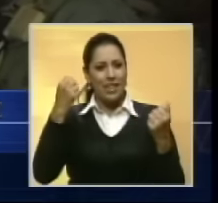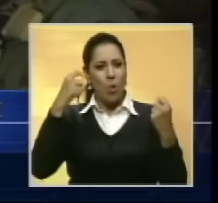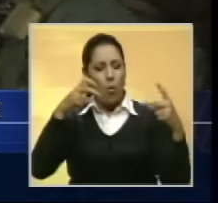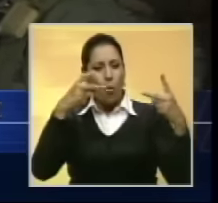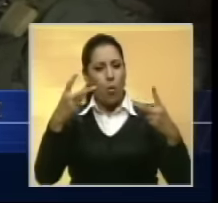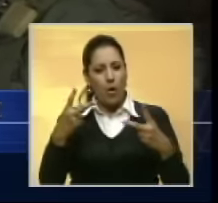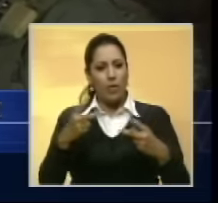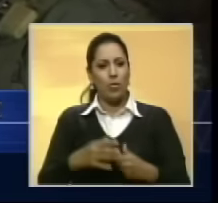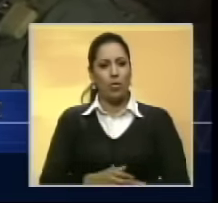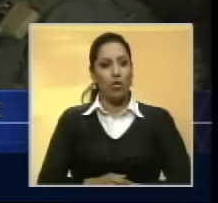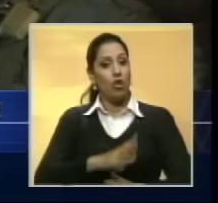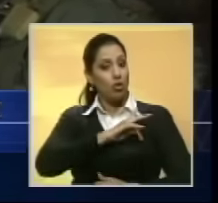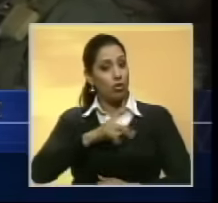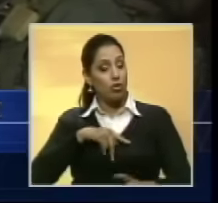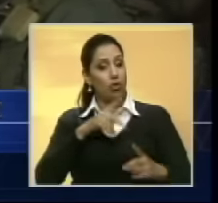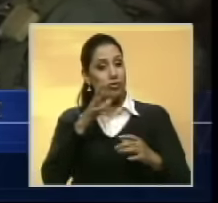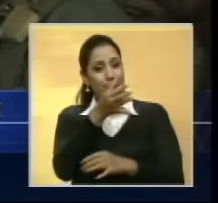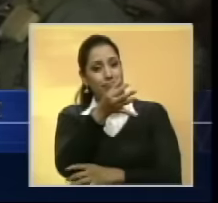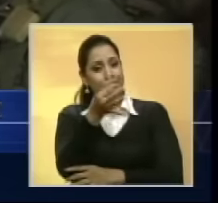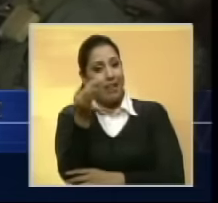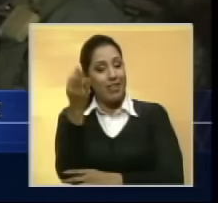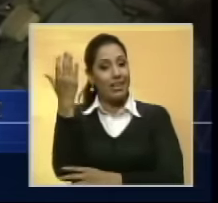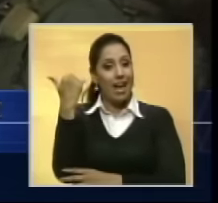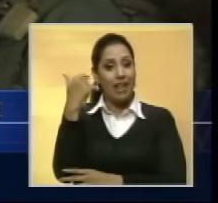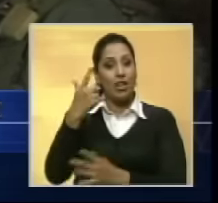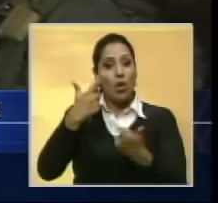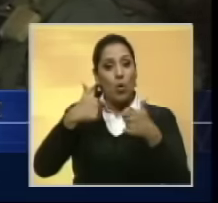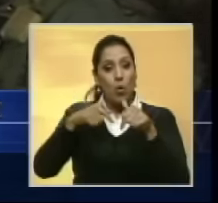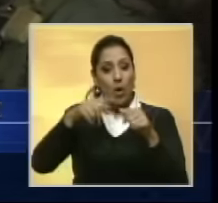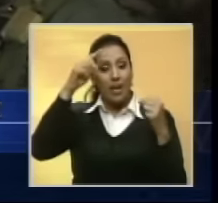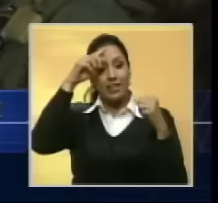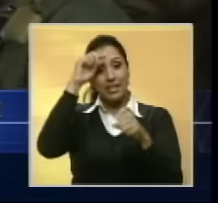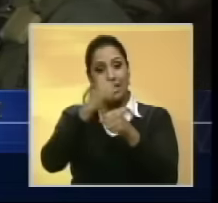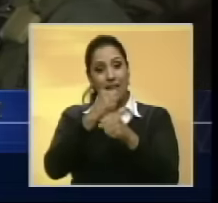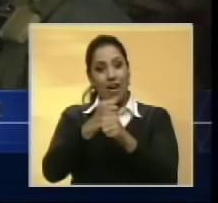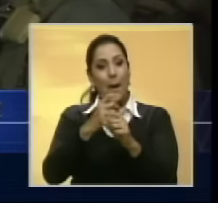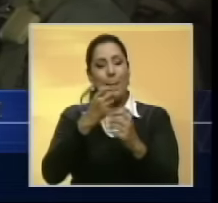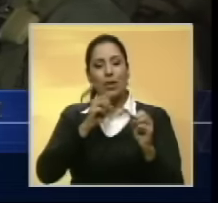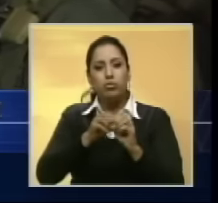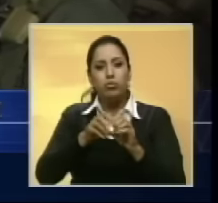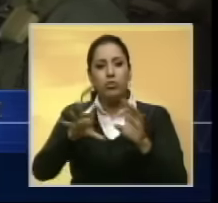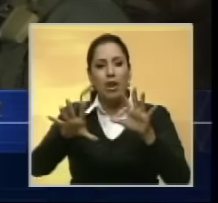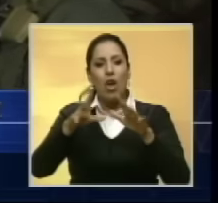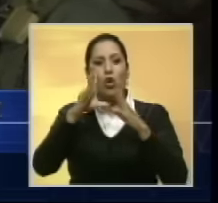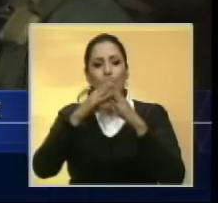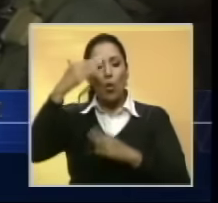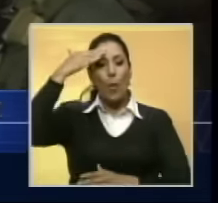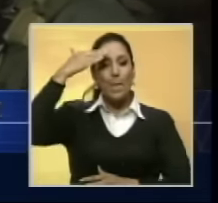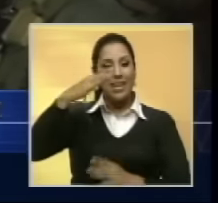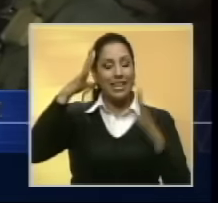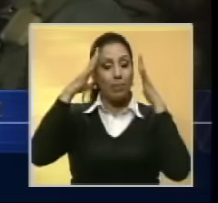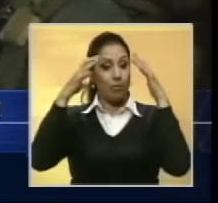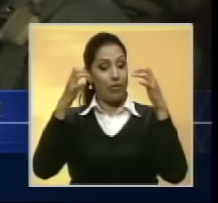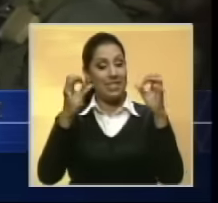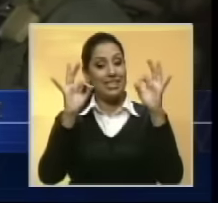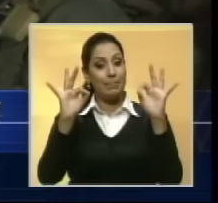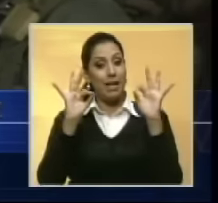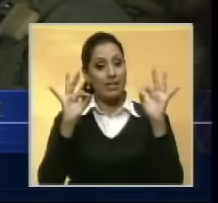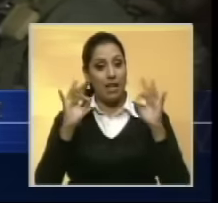doctrinas que hemos venido perfeccionando desde el Comando Estratégico Operacional para el despliegue y expansión de las Fuerzas Especiales,